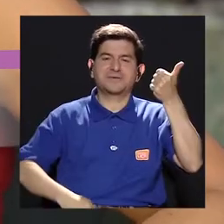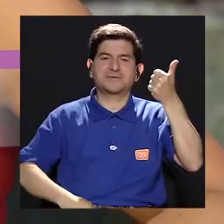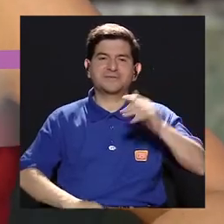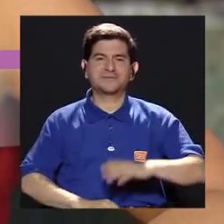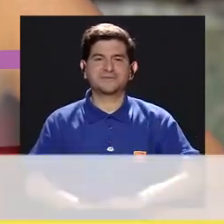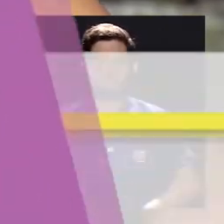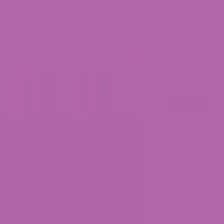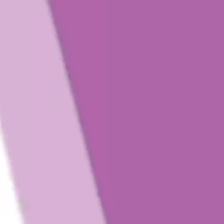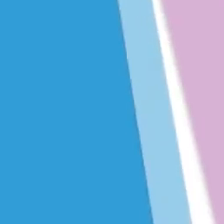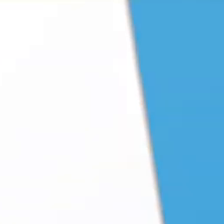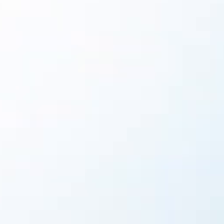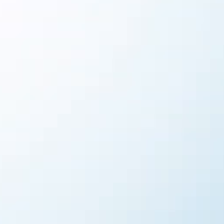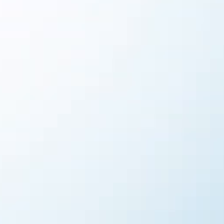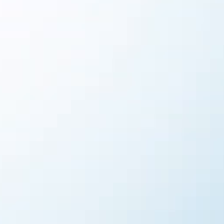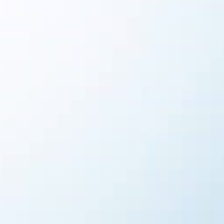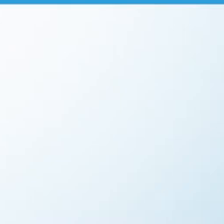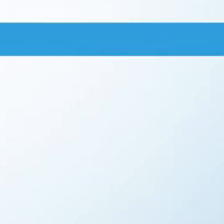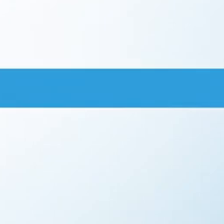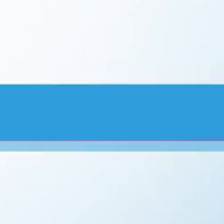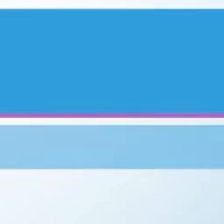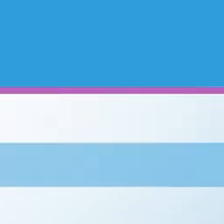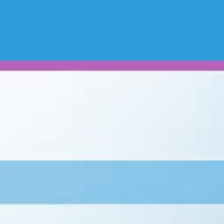Mejor.